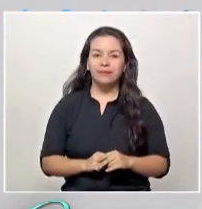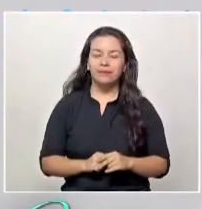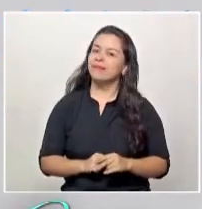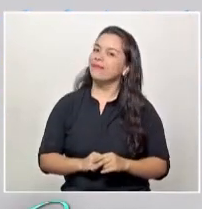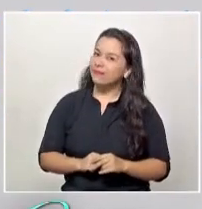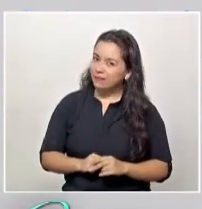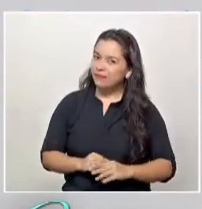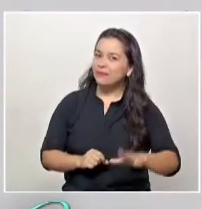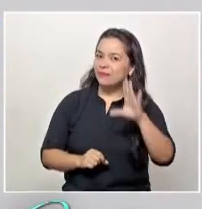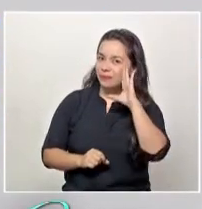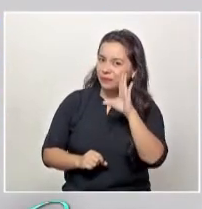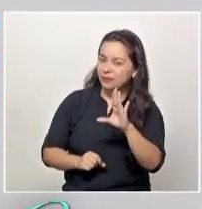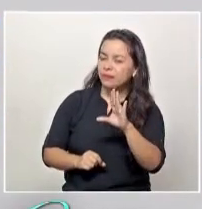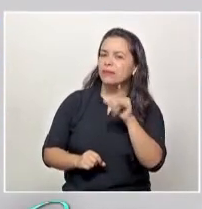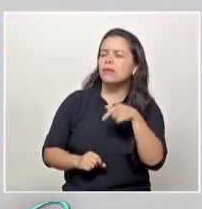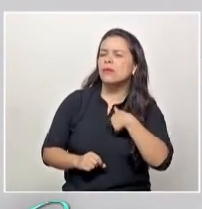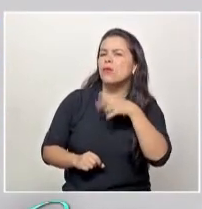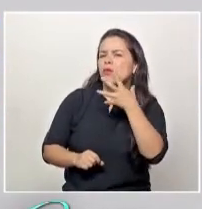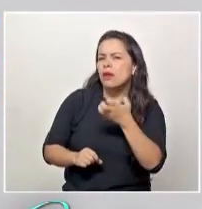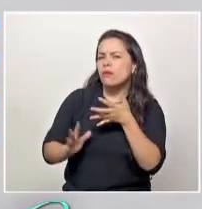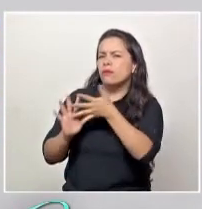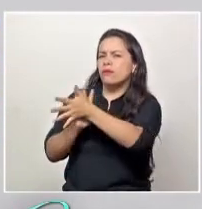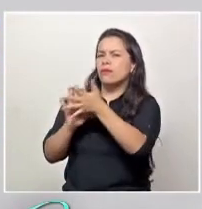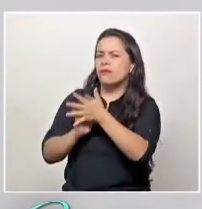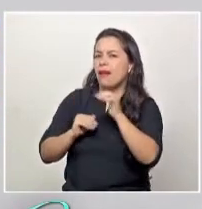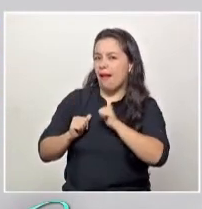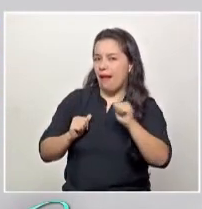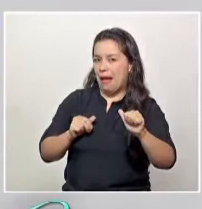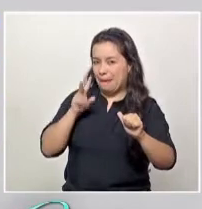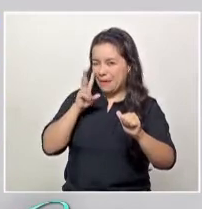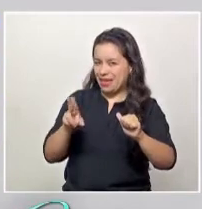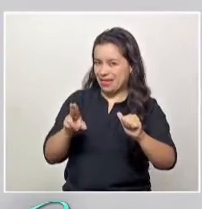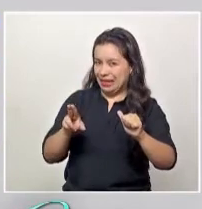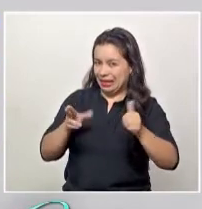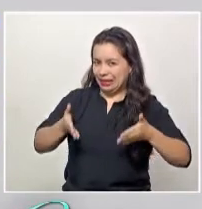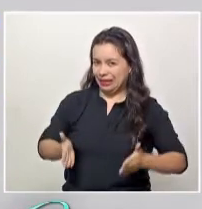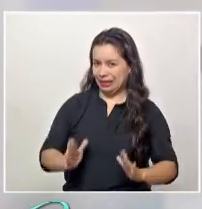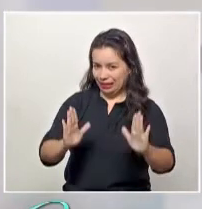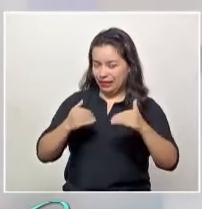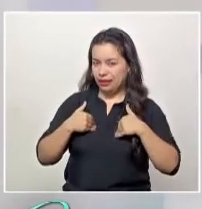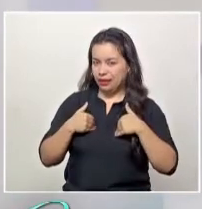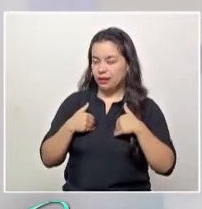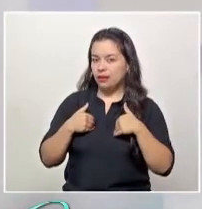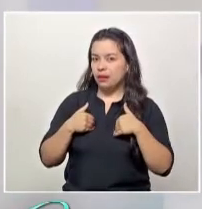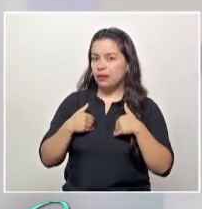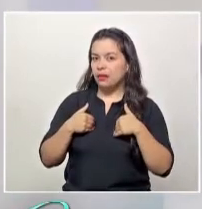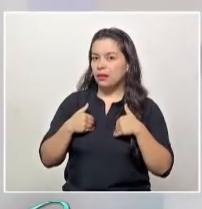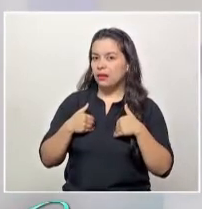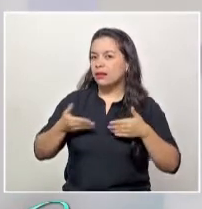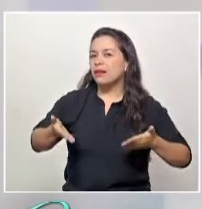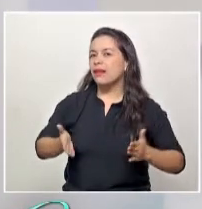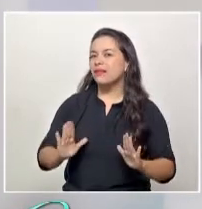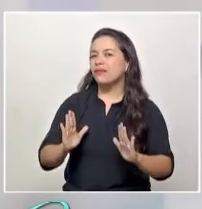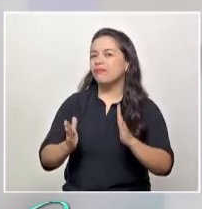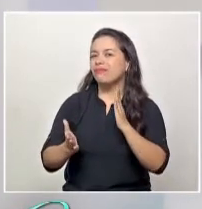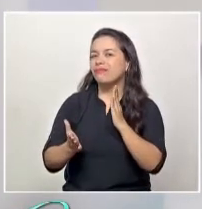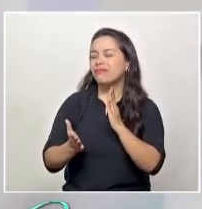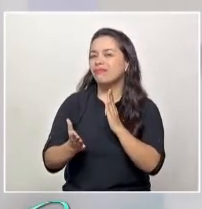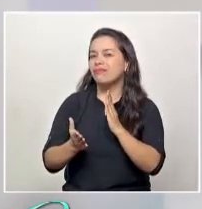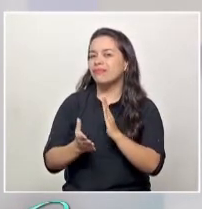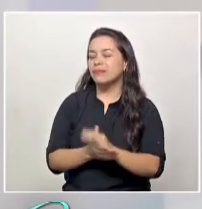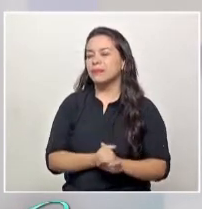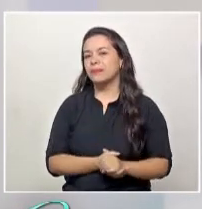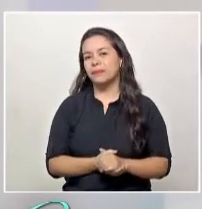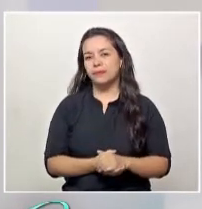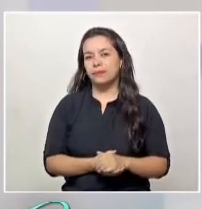Doctor, ese quería comentarle, yo tengo mellizas, que nacieron con 32 semanas, porque tenía una